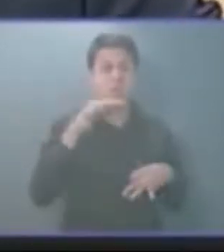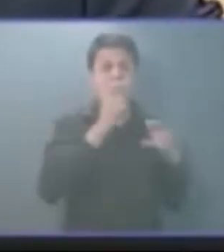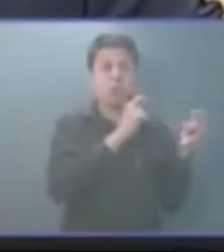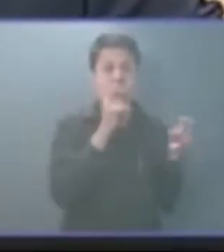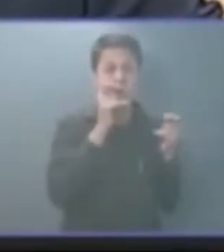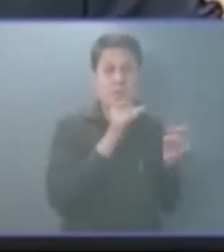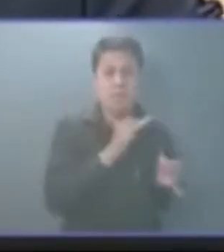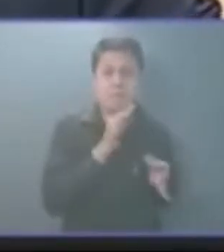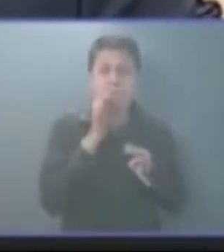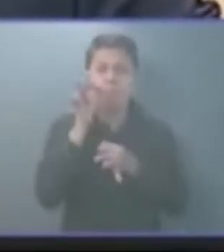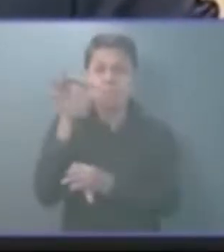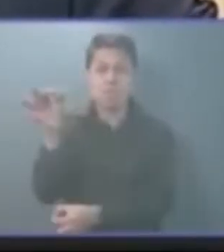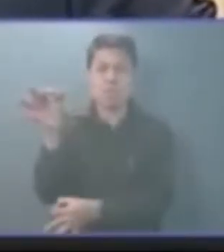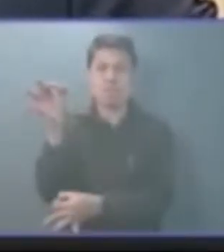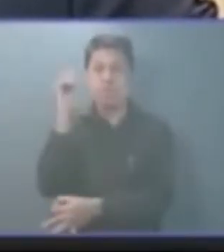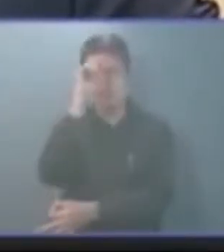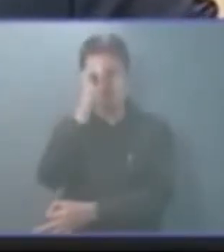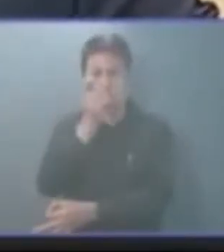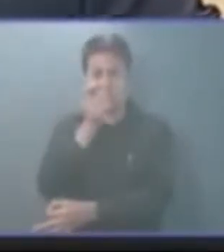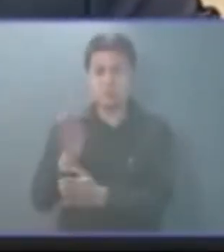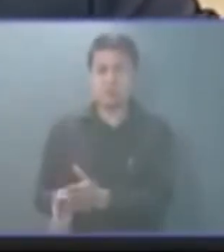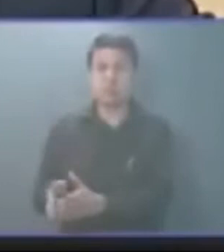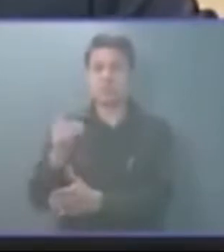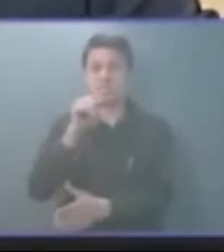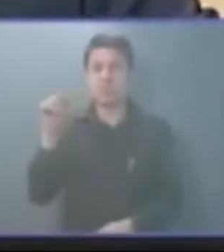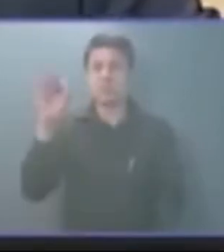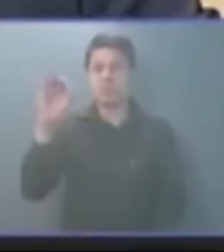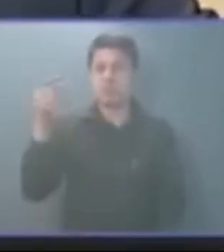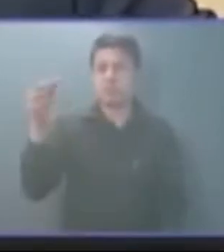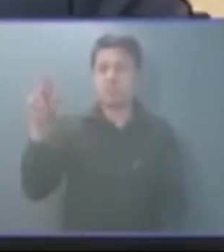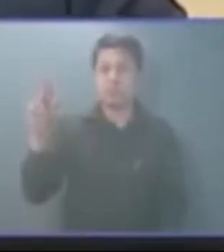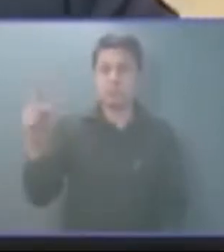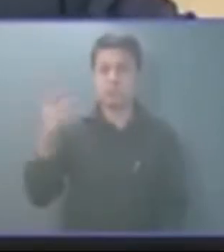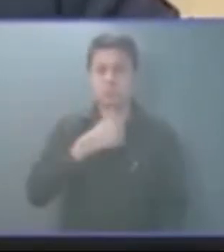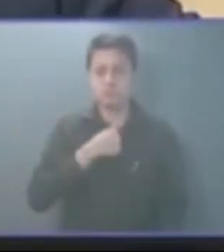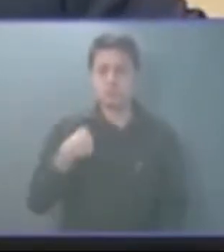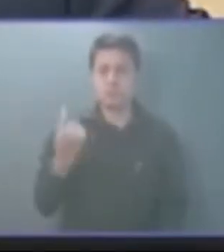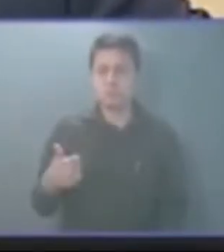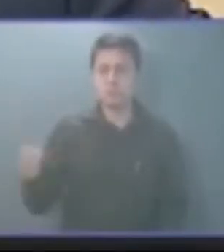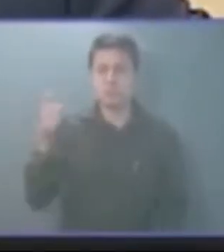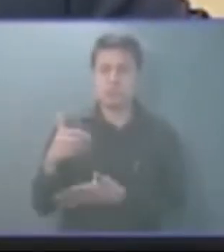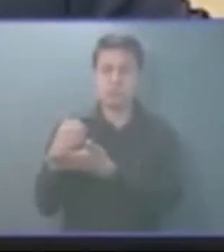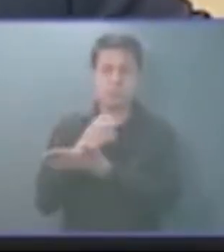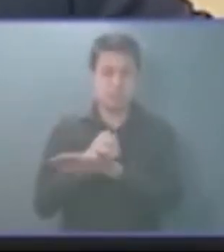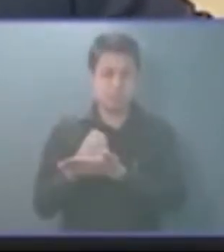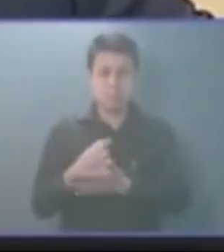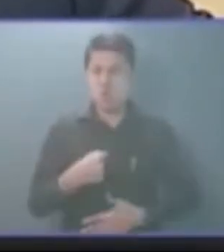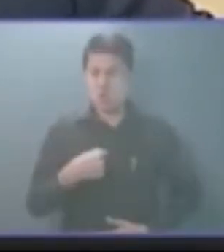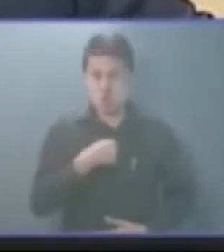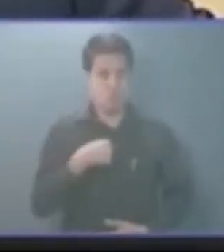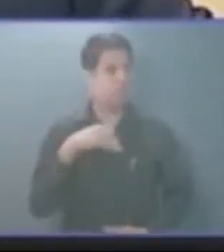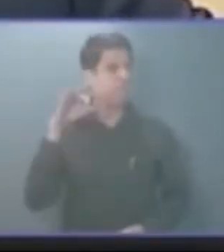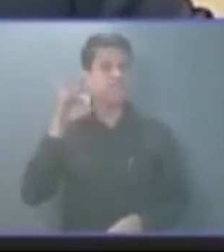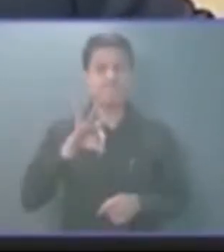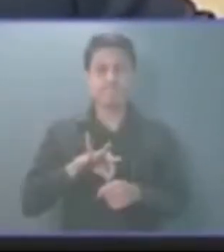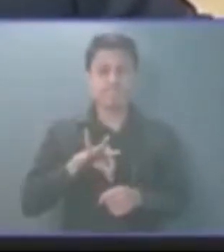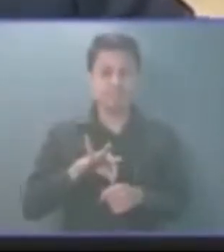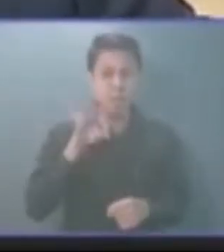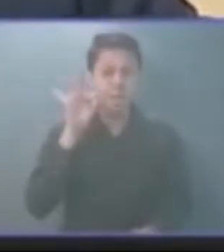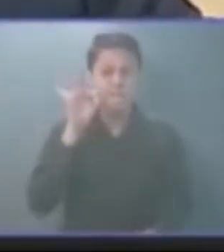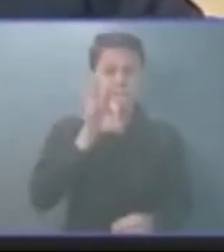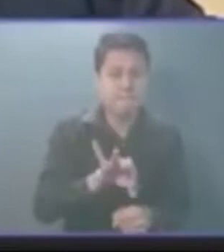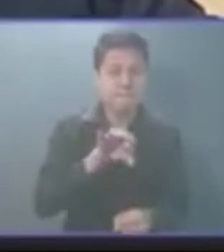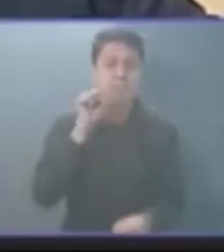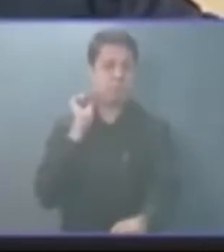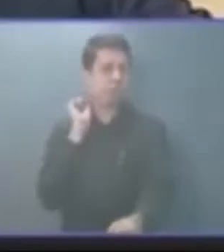pudiera denunciar al señor ministro de Hacienda. Mi persona no votó